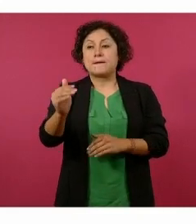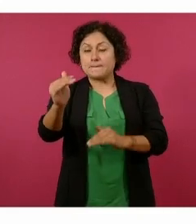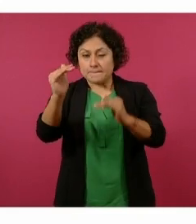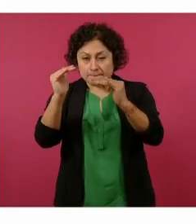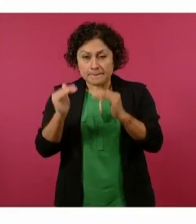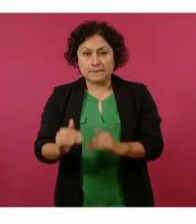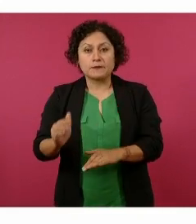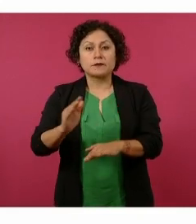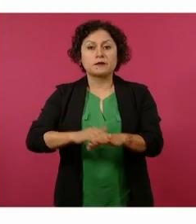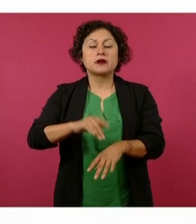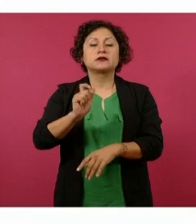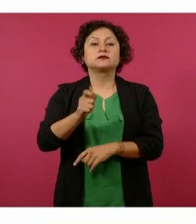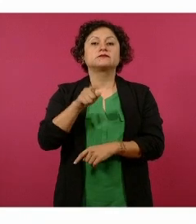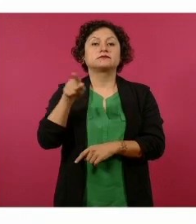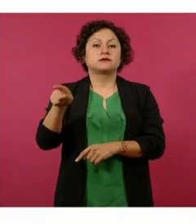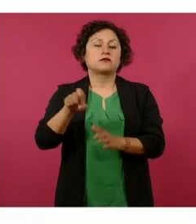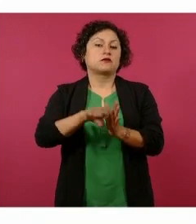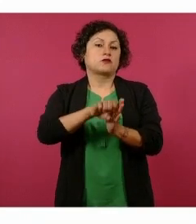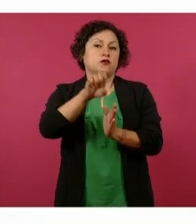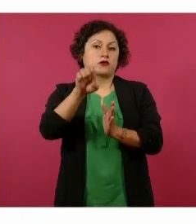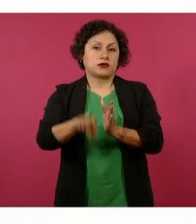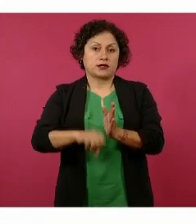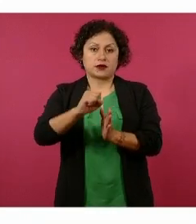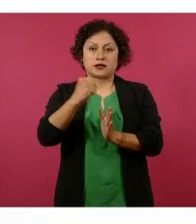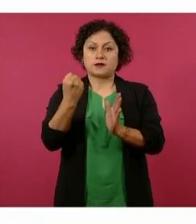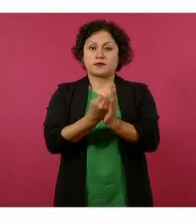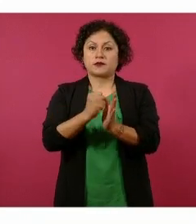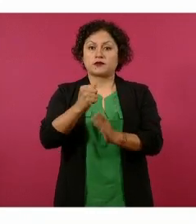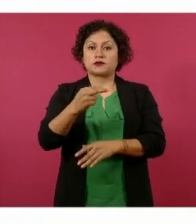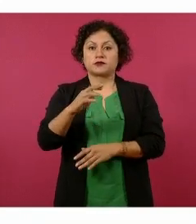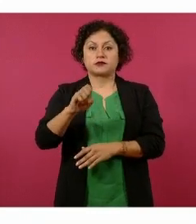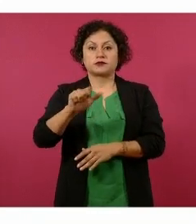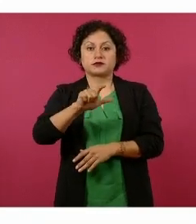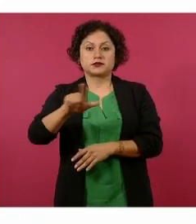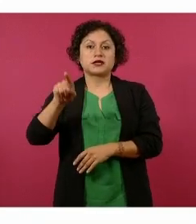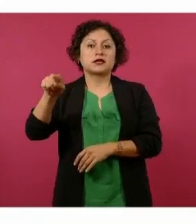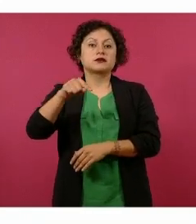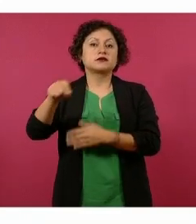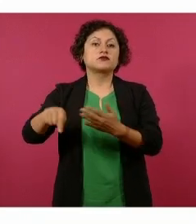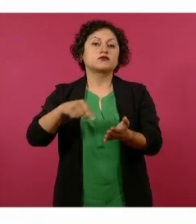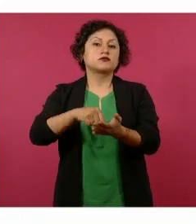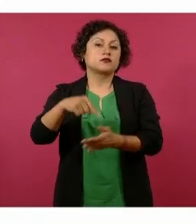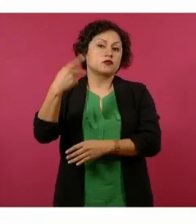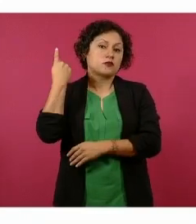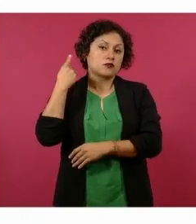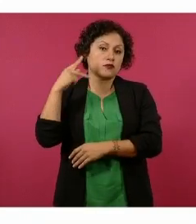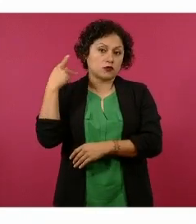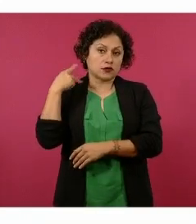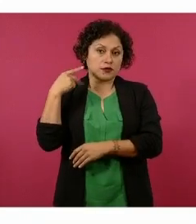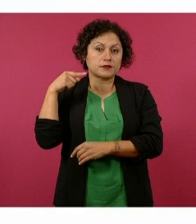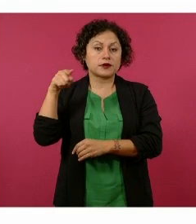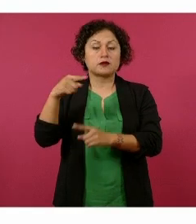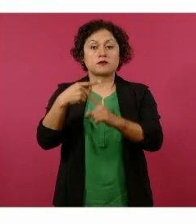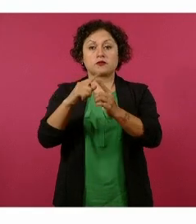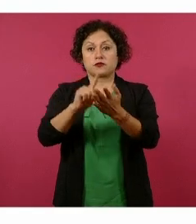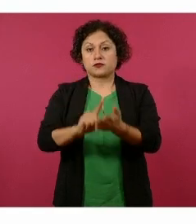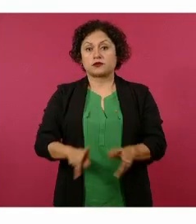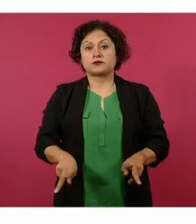del promedio. Y es el caso de la gasolinera Shell, estación La Diagonal en Puebla, Puebla, con el litro de regular en